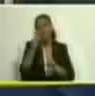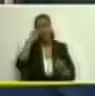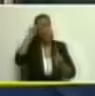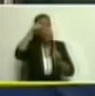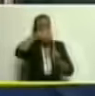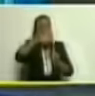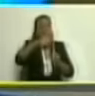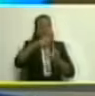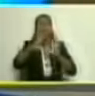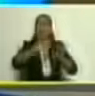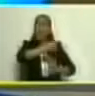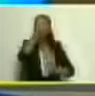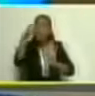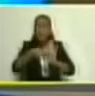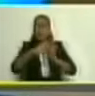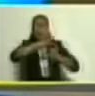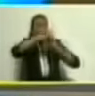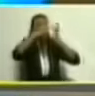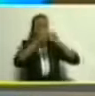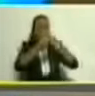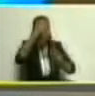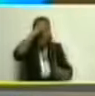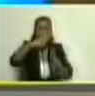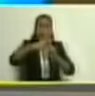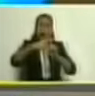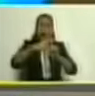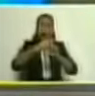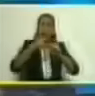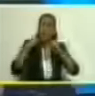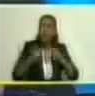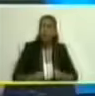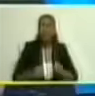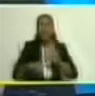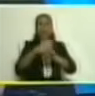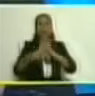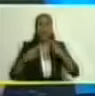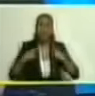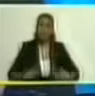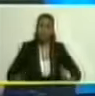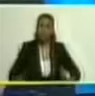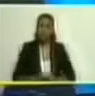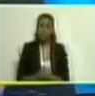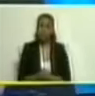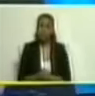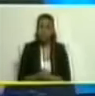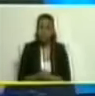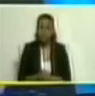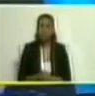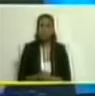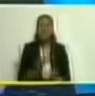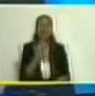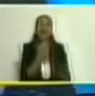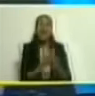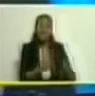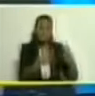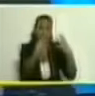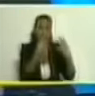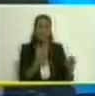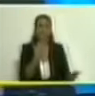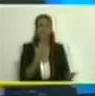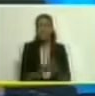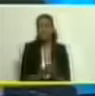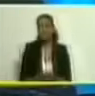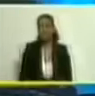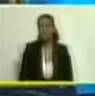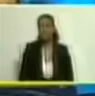una complementariedad positiva y el fortalecimiento de los derechos humanos. Muchas gracias.